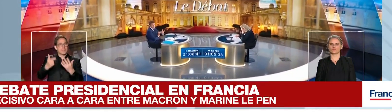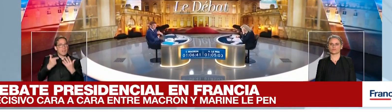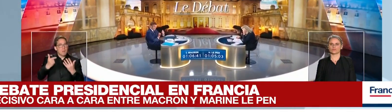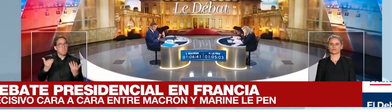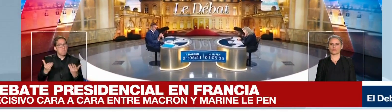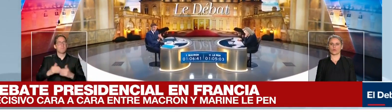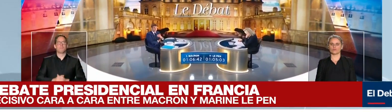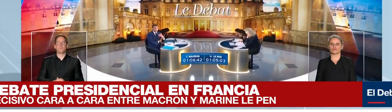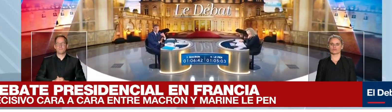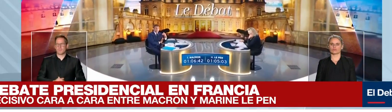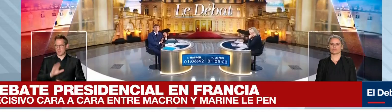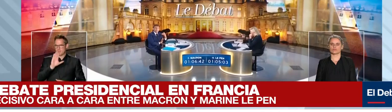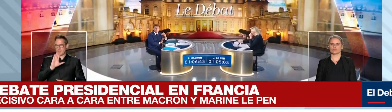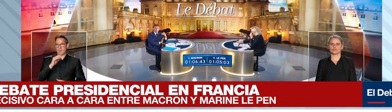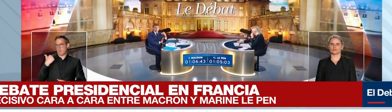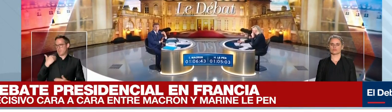Primero,